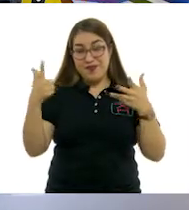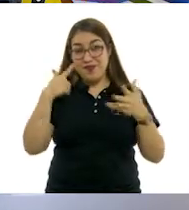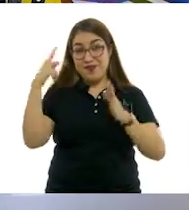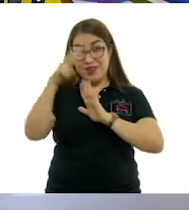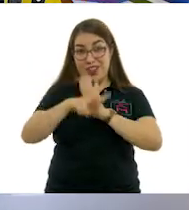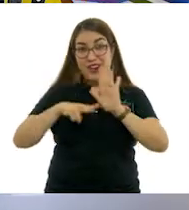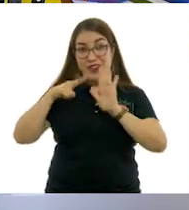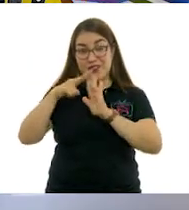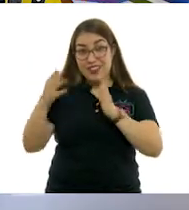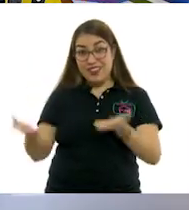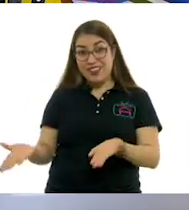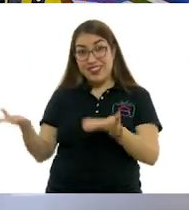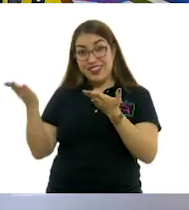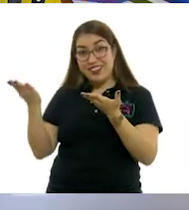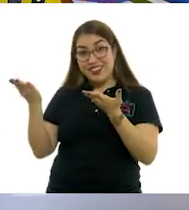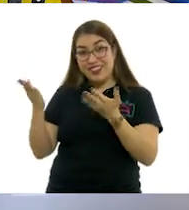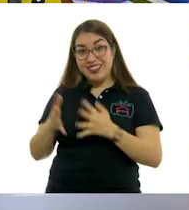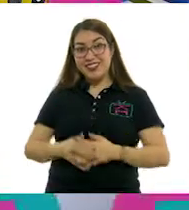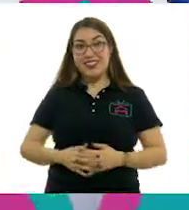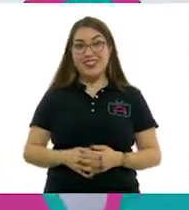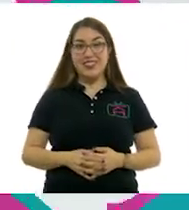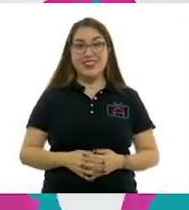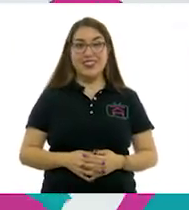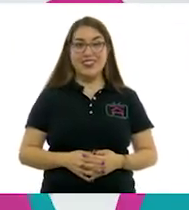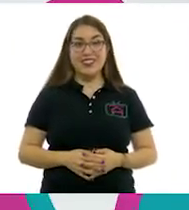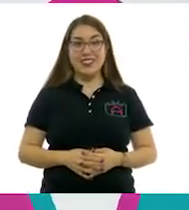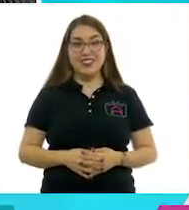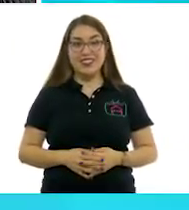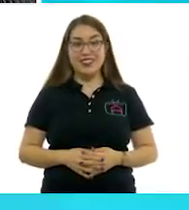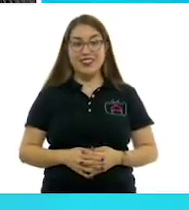video. Vamos a verlo, por favor.